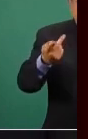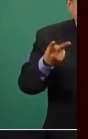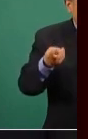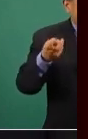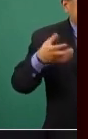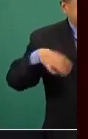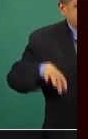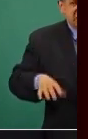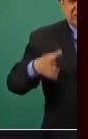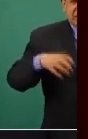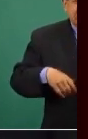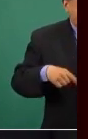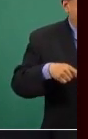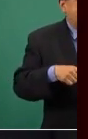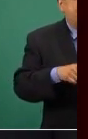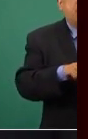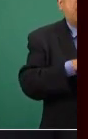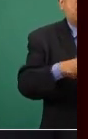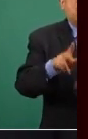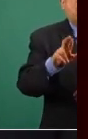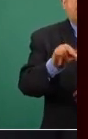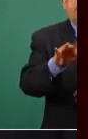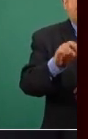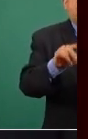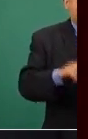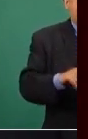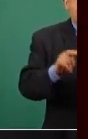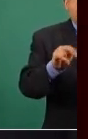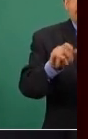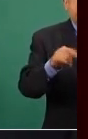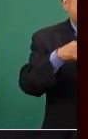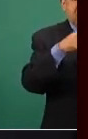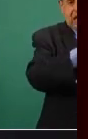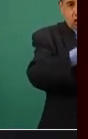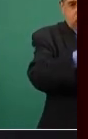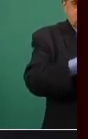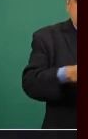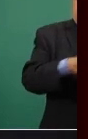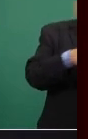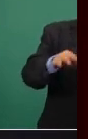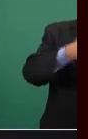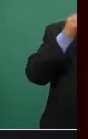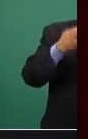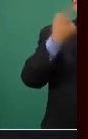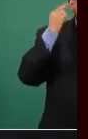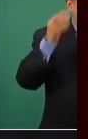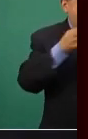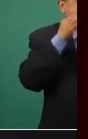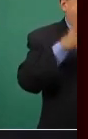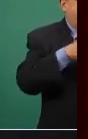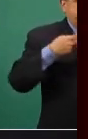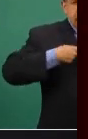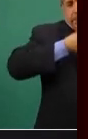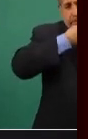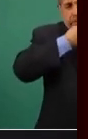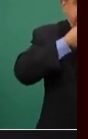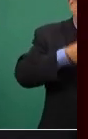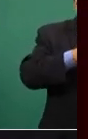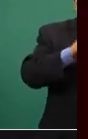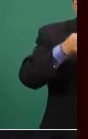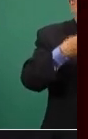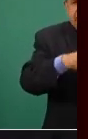reforma en el universal en estos meses programas de radio conductores de